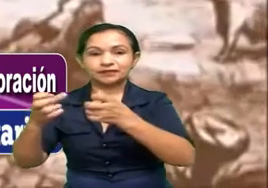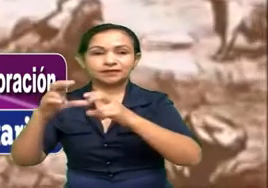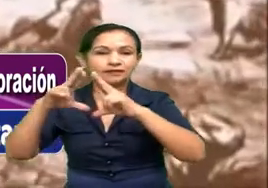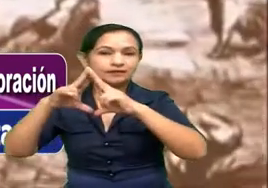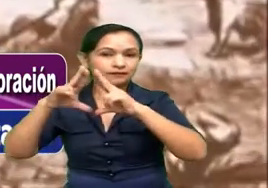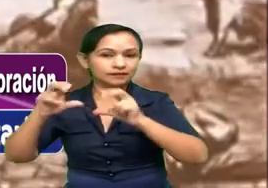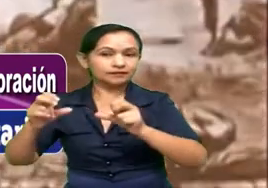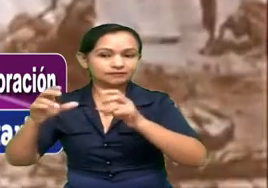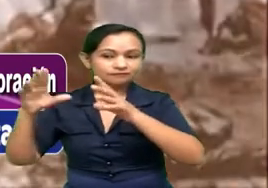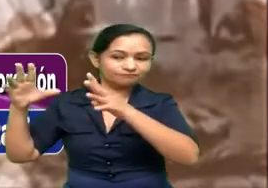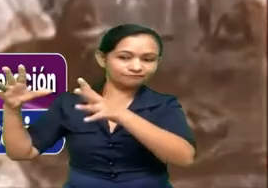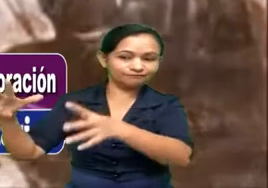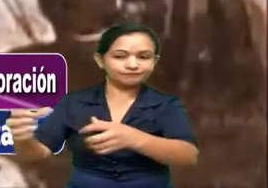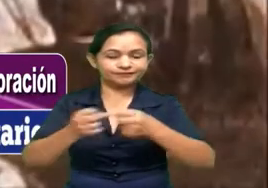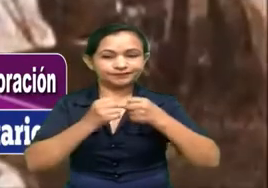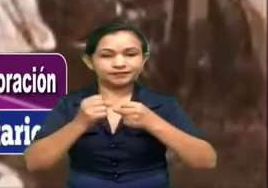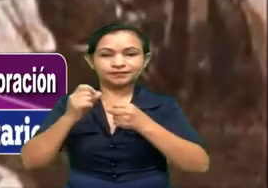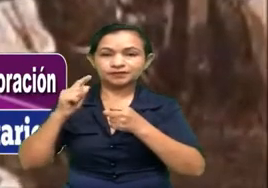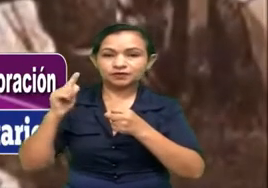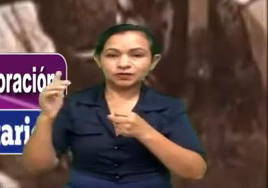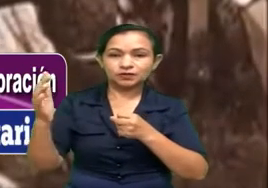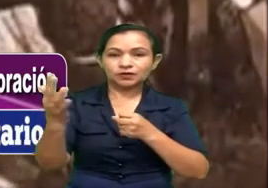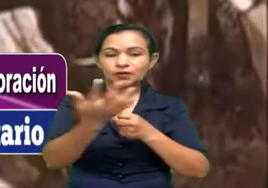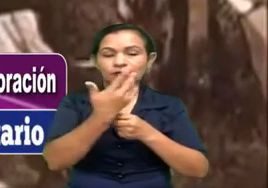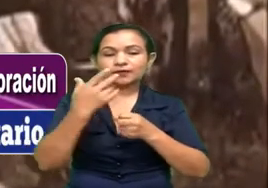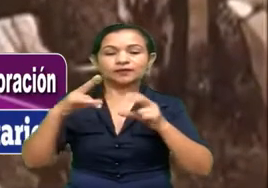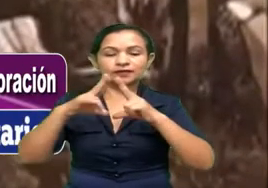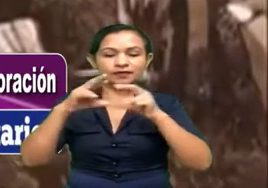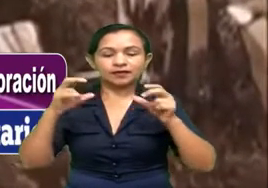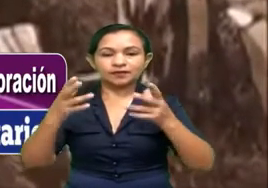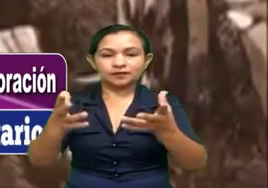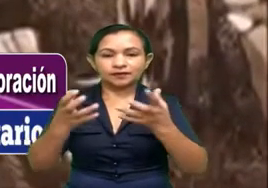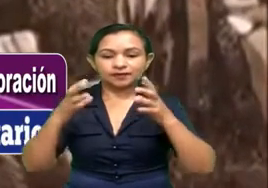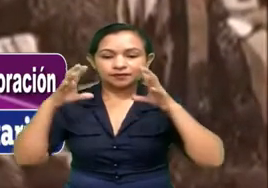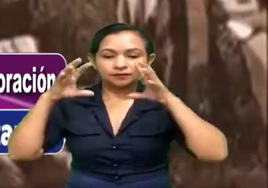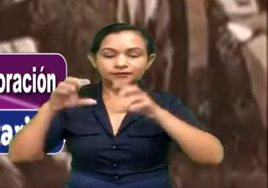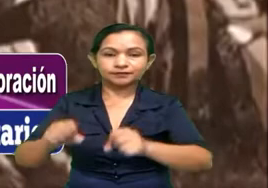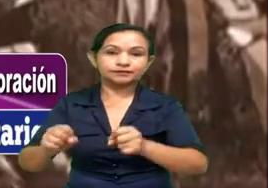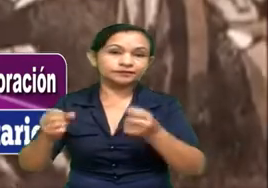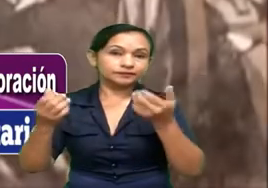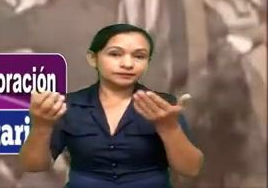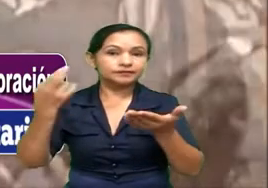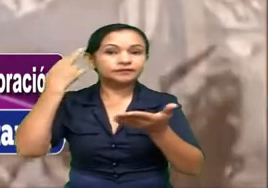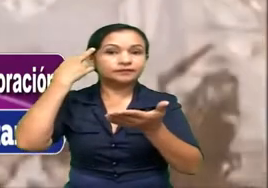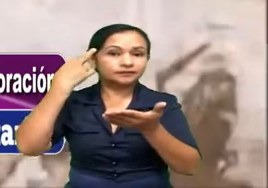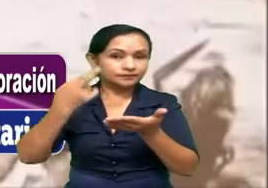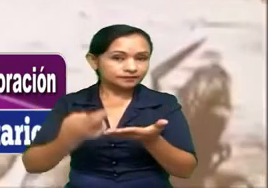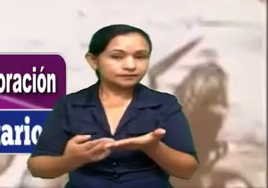de los territorios de Nicaragua. Uh-huh. Y si vos recordás,